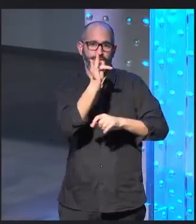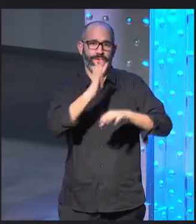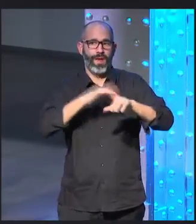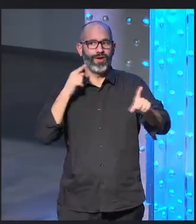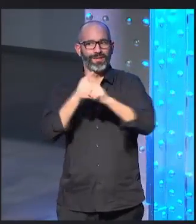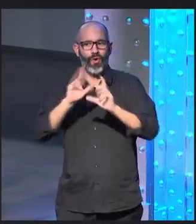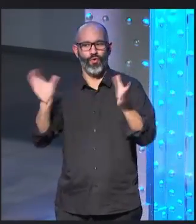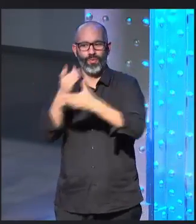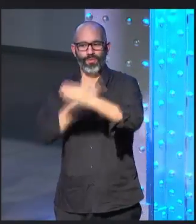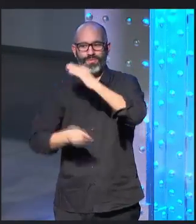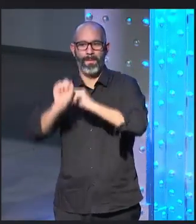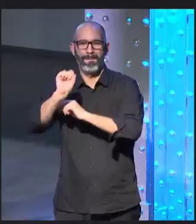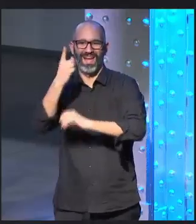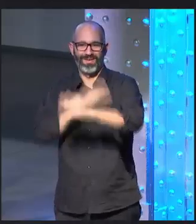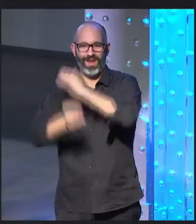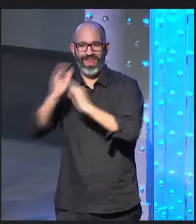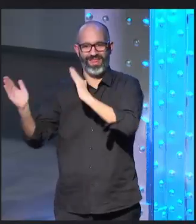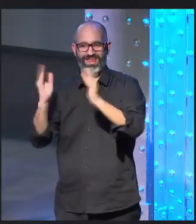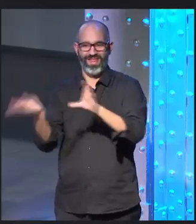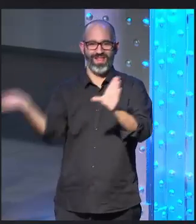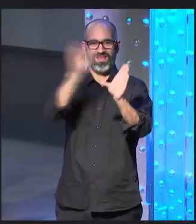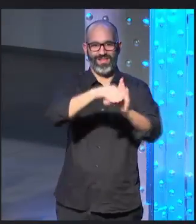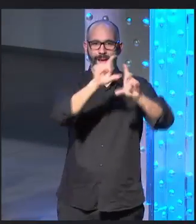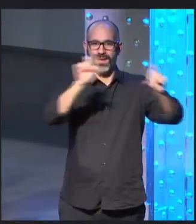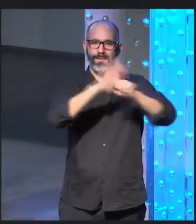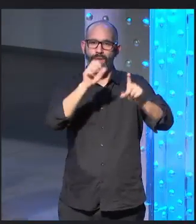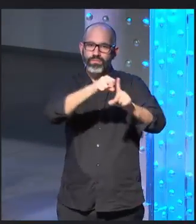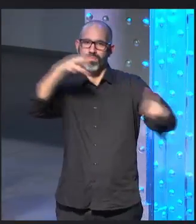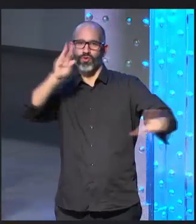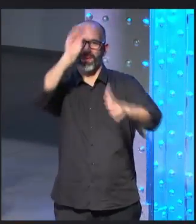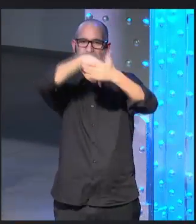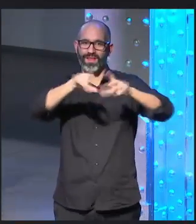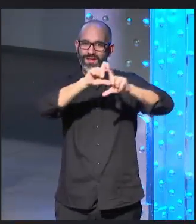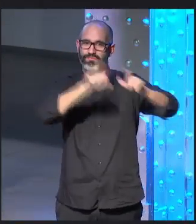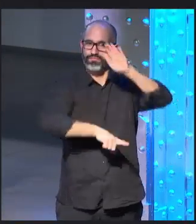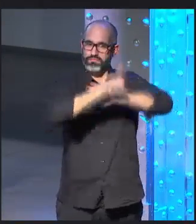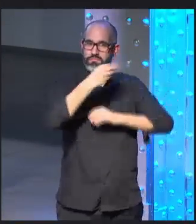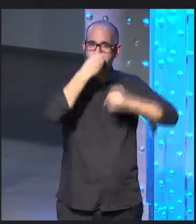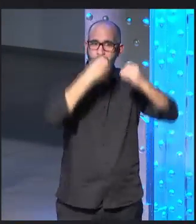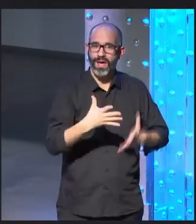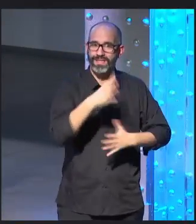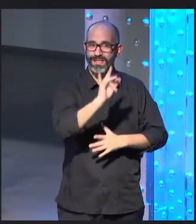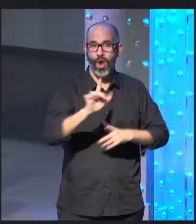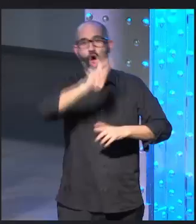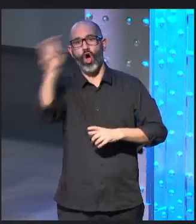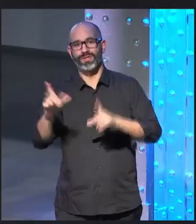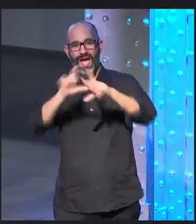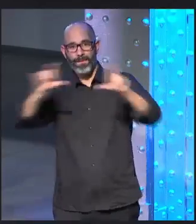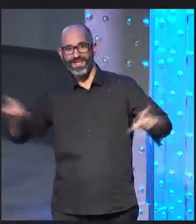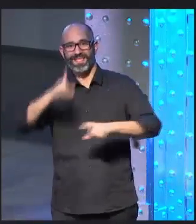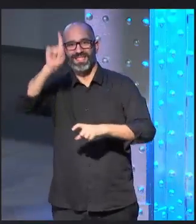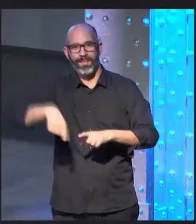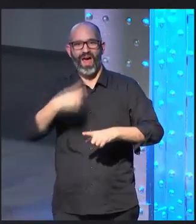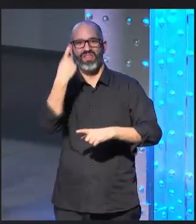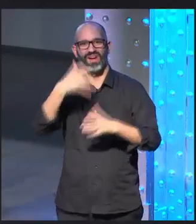que les agiten la forma de ver las cosas y la forma de ver los negocios, pero hay otras empresas que inevitablemente